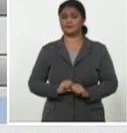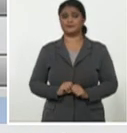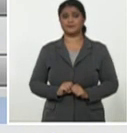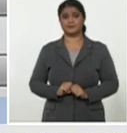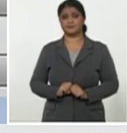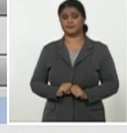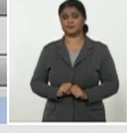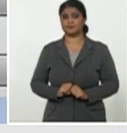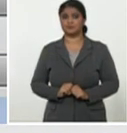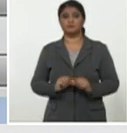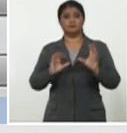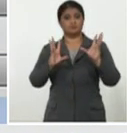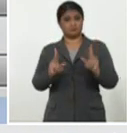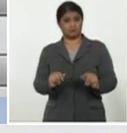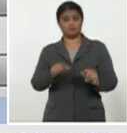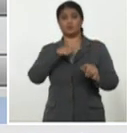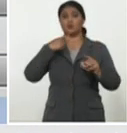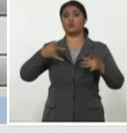una letalidad de un